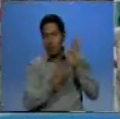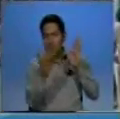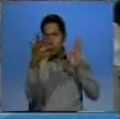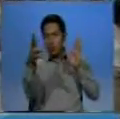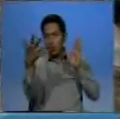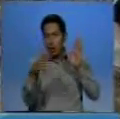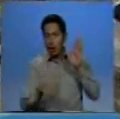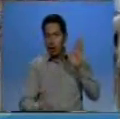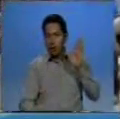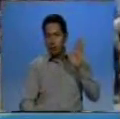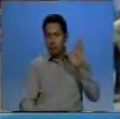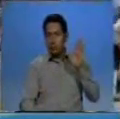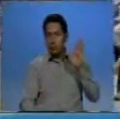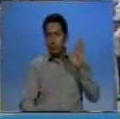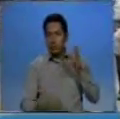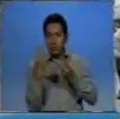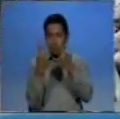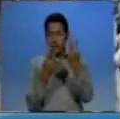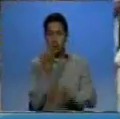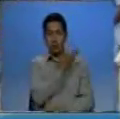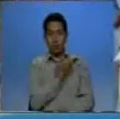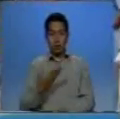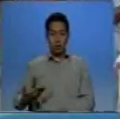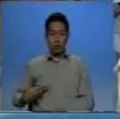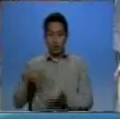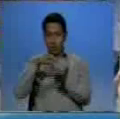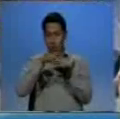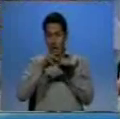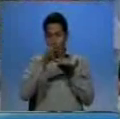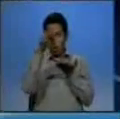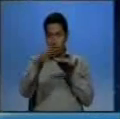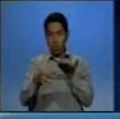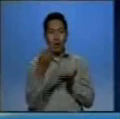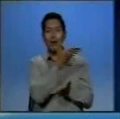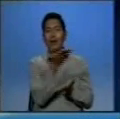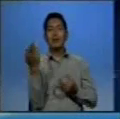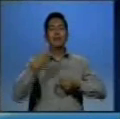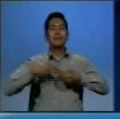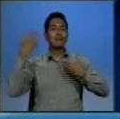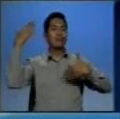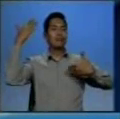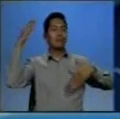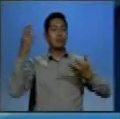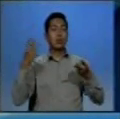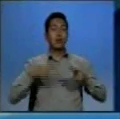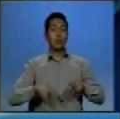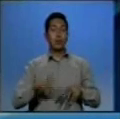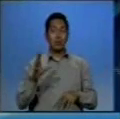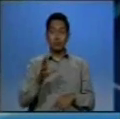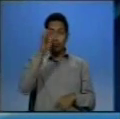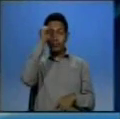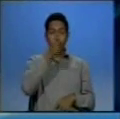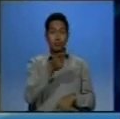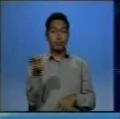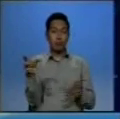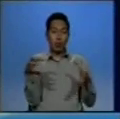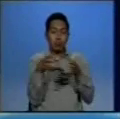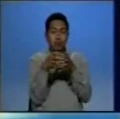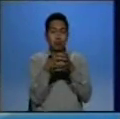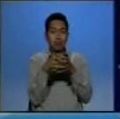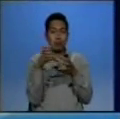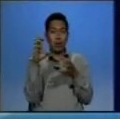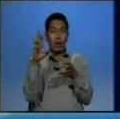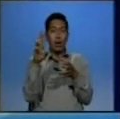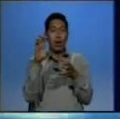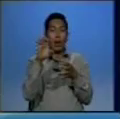durante la visita del presidente de la República a ese cantón en mayo. Un mes más tarde también fue captada en la concentración de Creo en el Parque Calderón